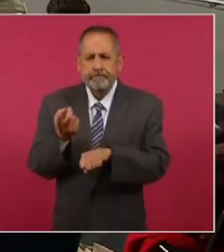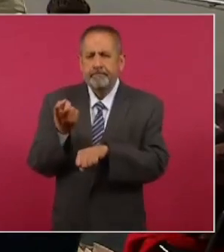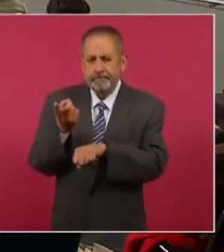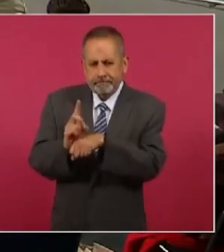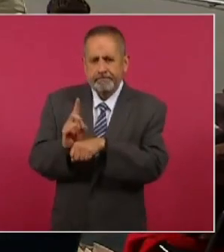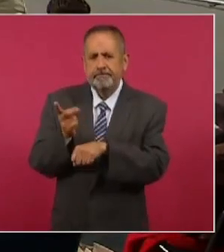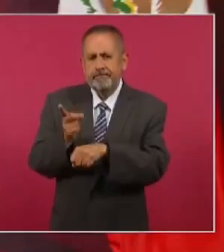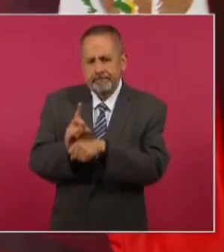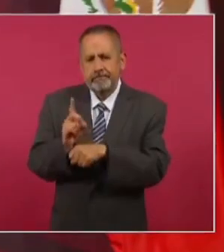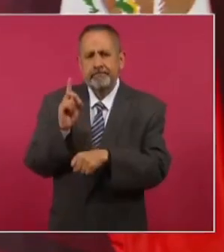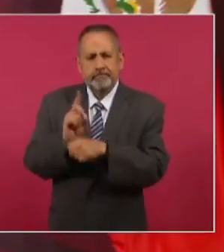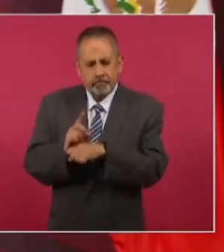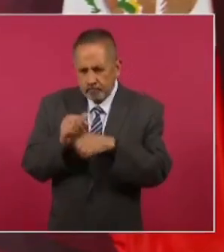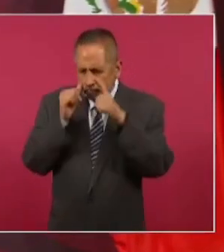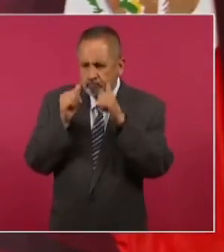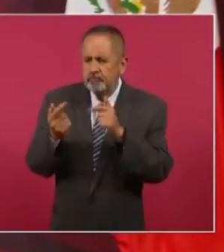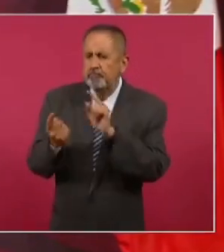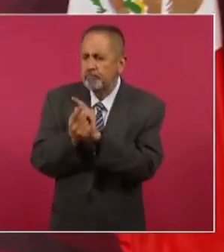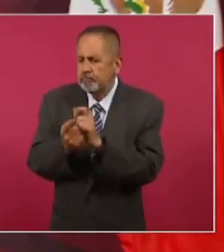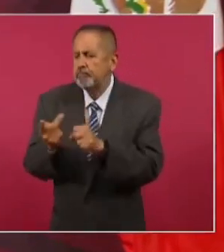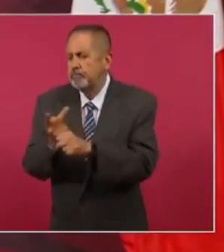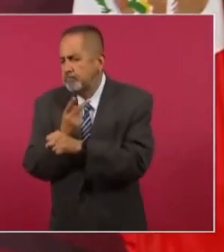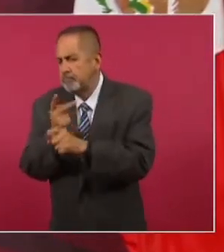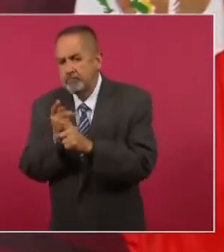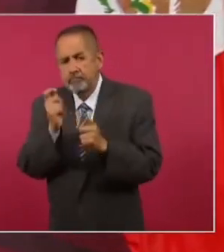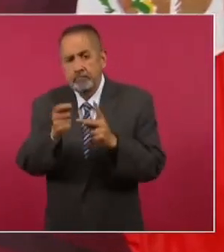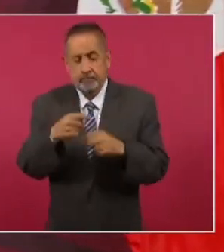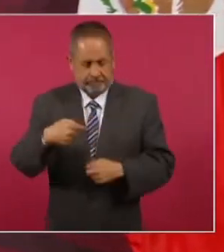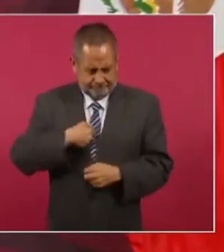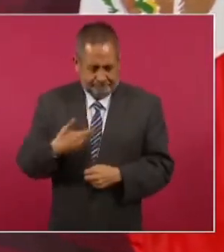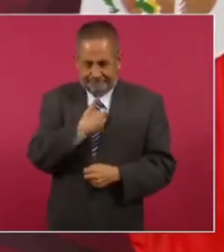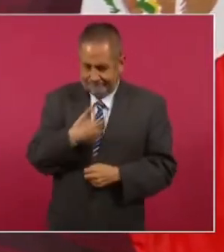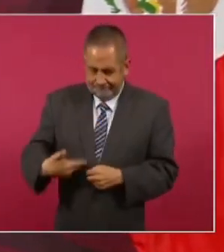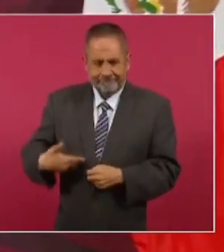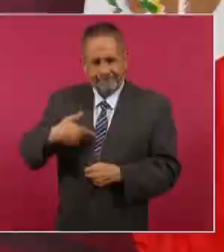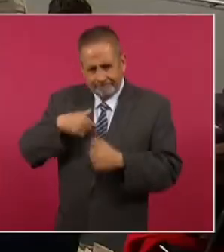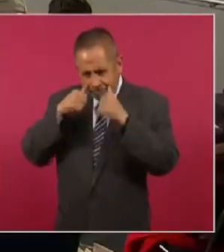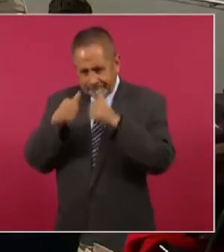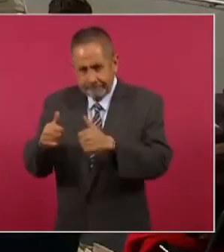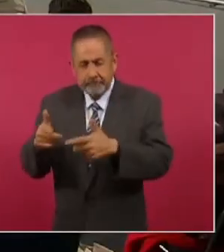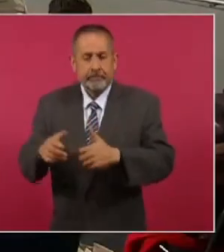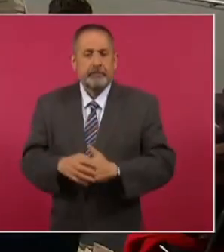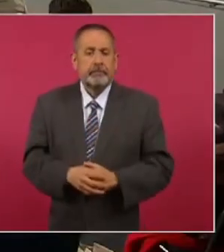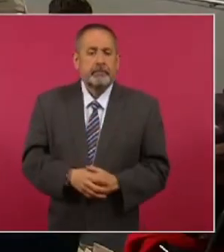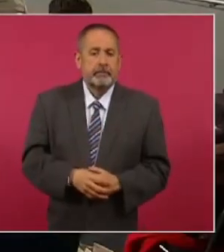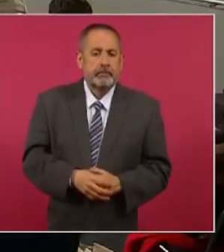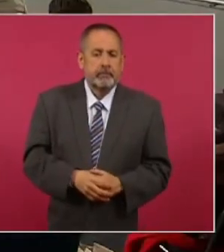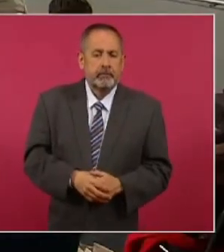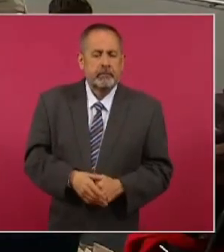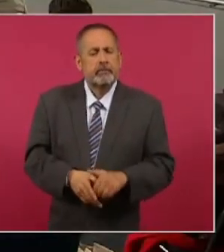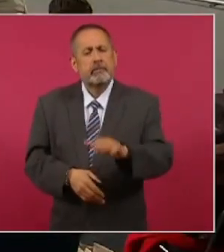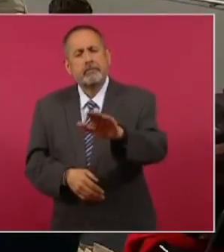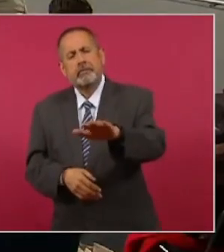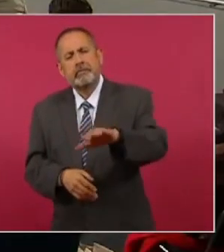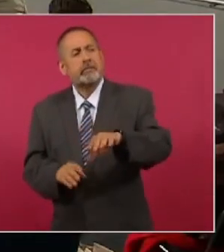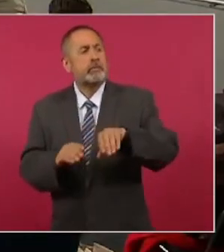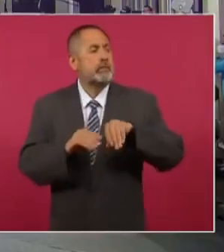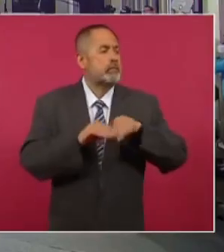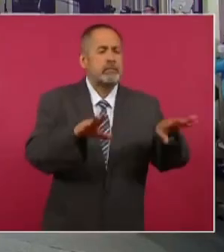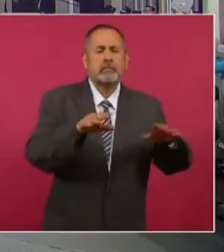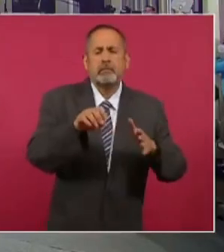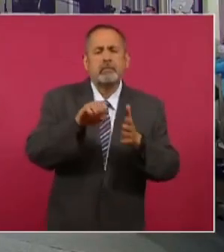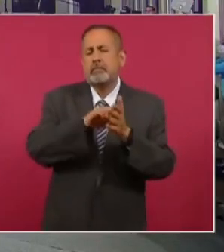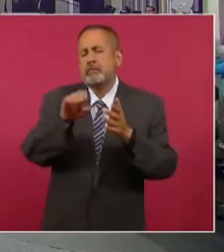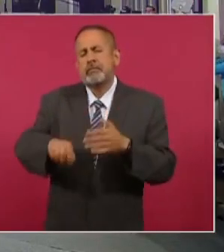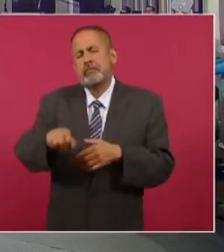este atendemos estos casos el presidente bueno quizá porque esos son casos que trascienden a los medios pero por